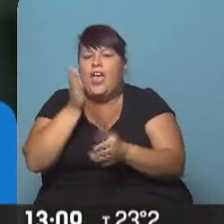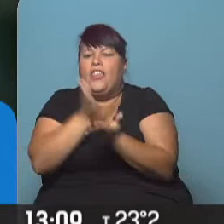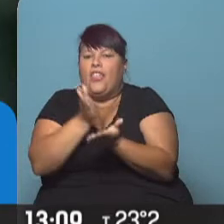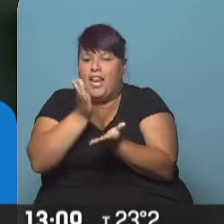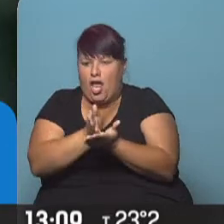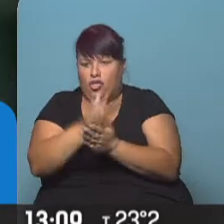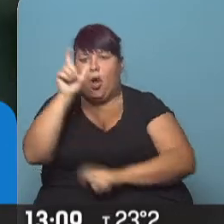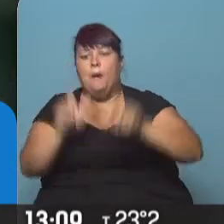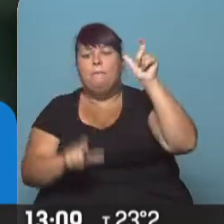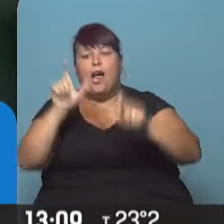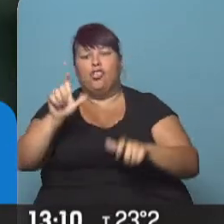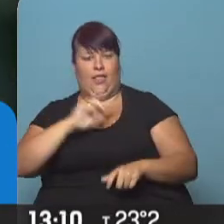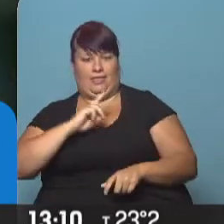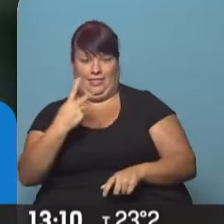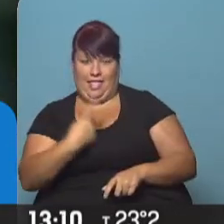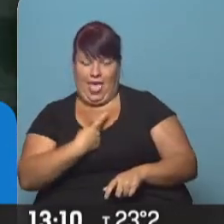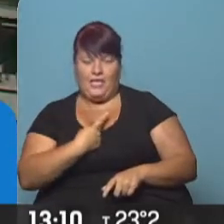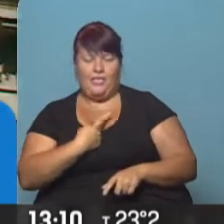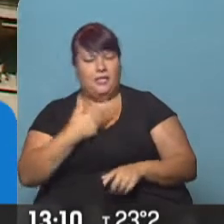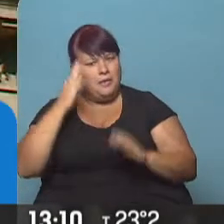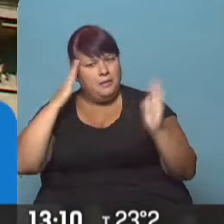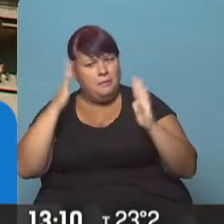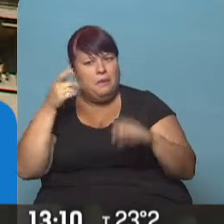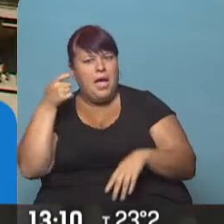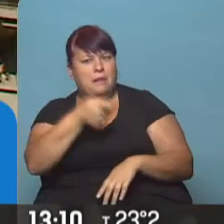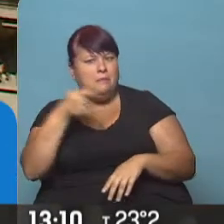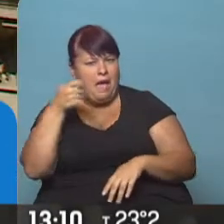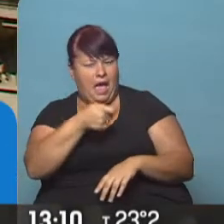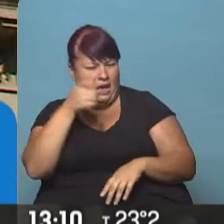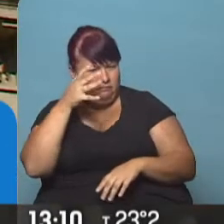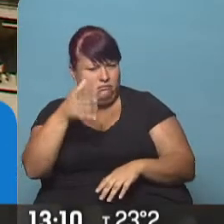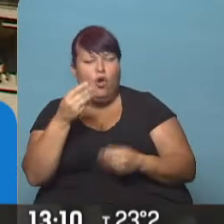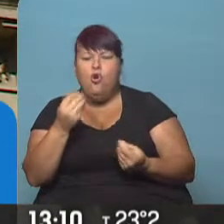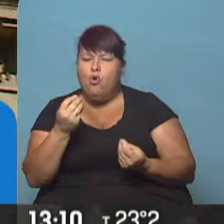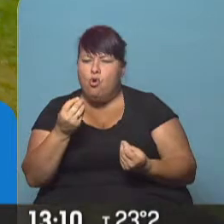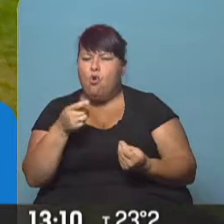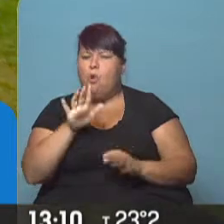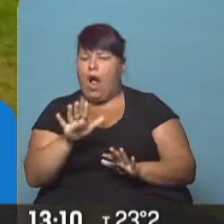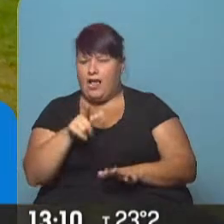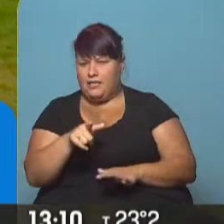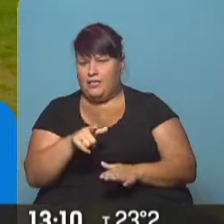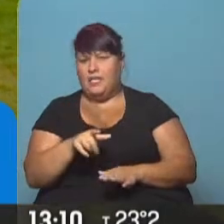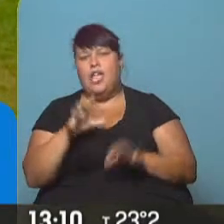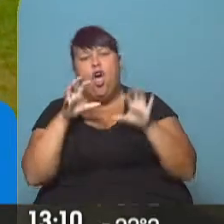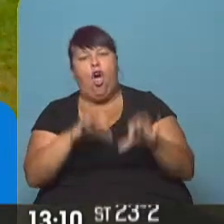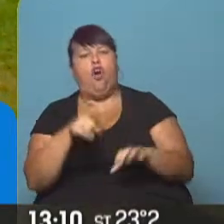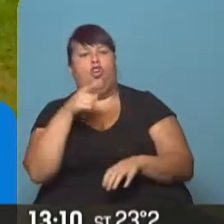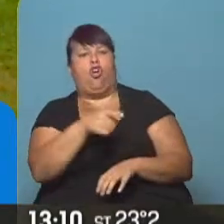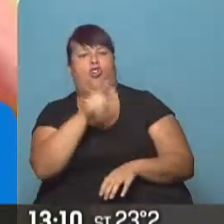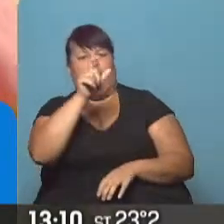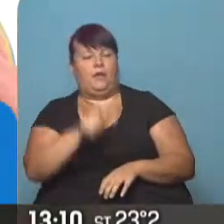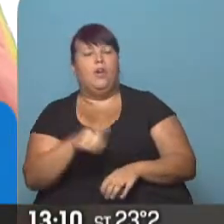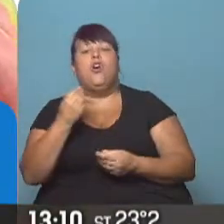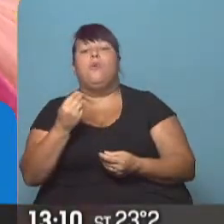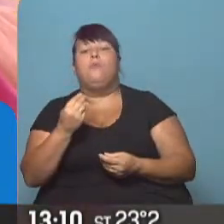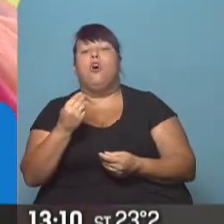derechos de las personas trans, fue violentamente asesinada. ¿Por qué un crimen de odio de género? Odio de